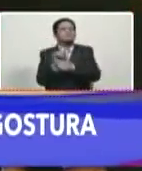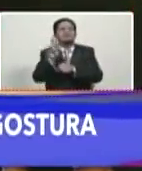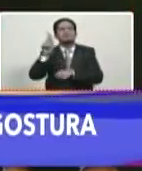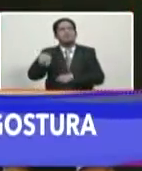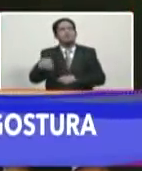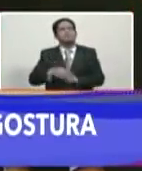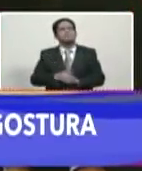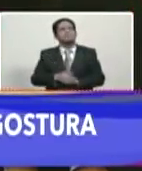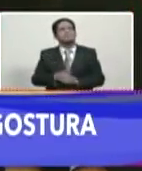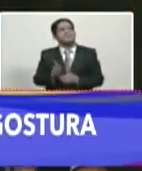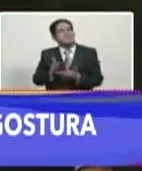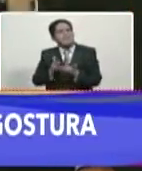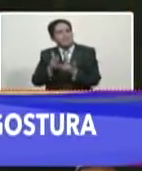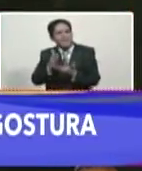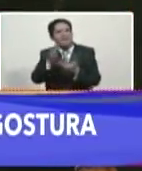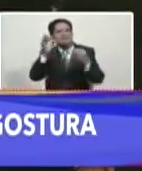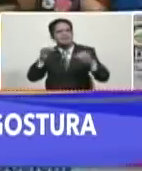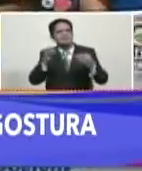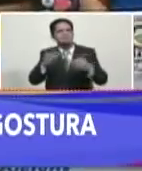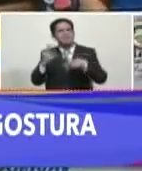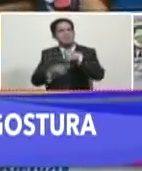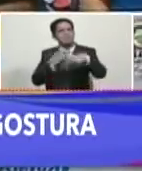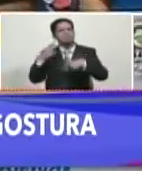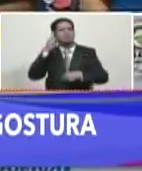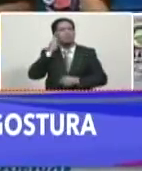¡Leales siempre a la revolución bolivariana!